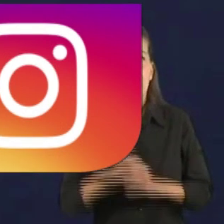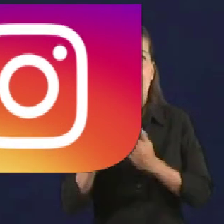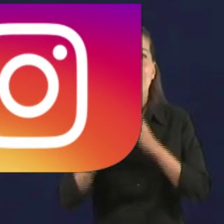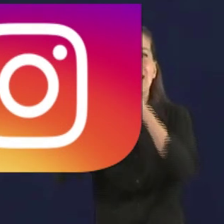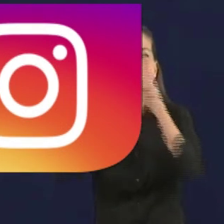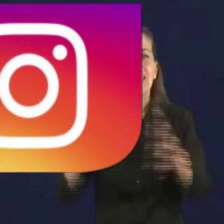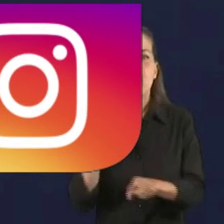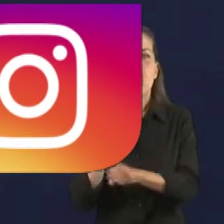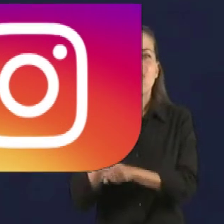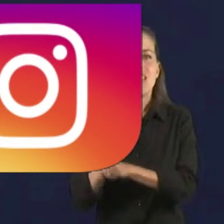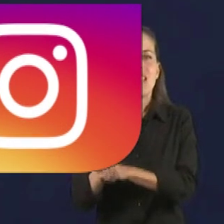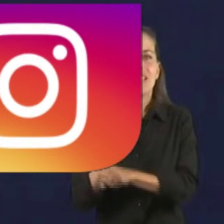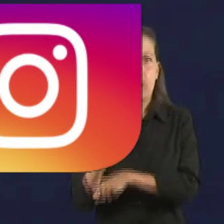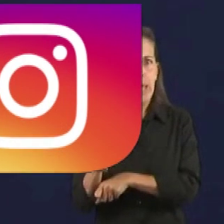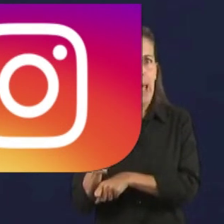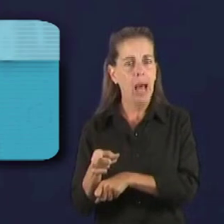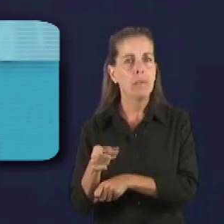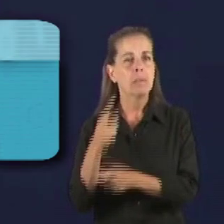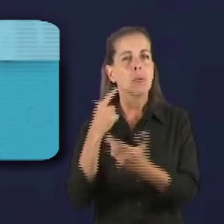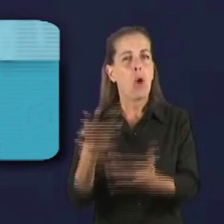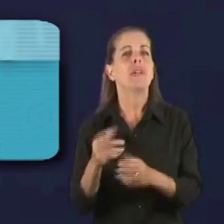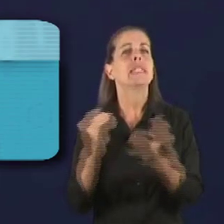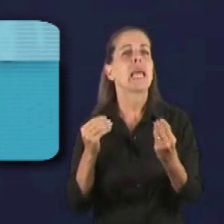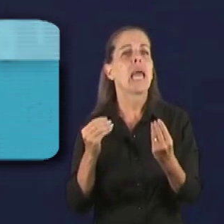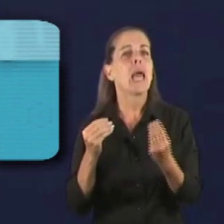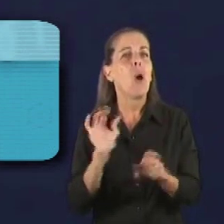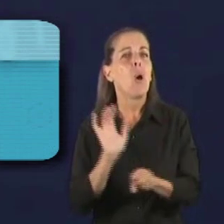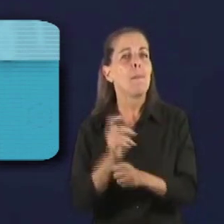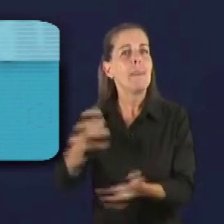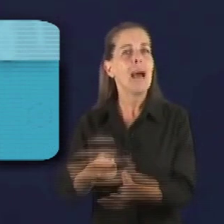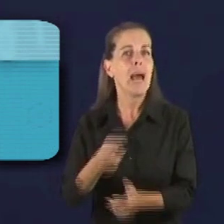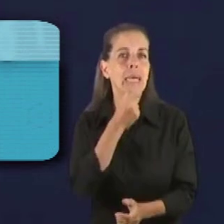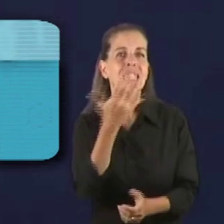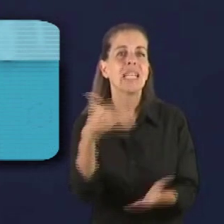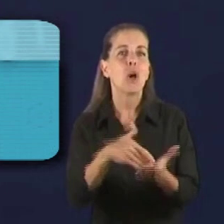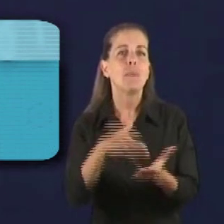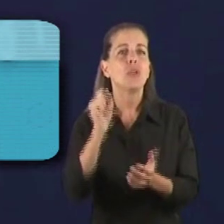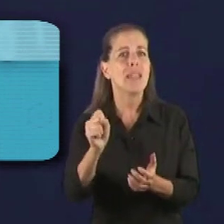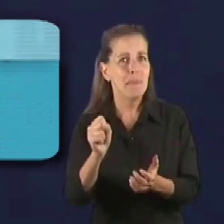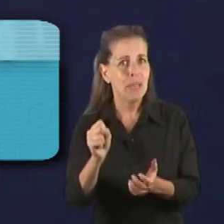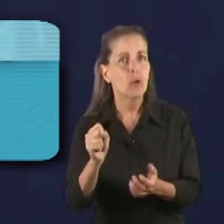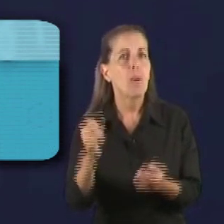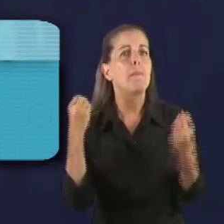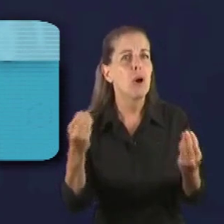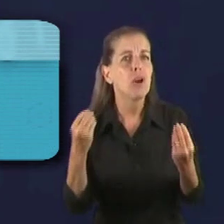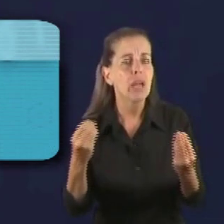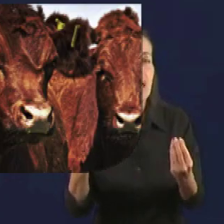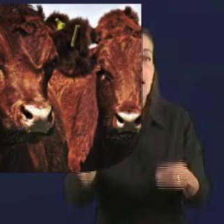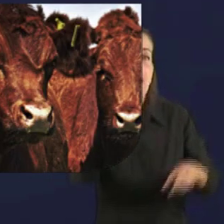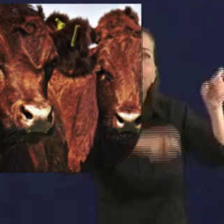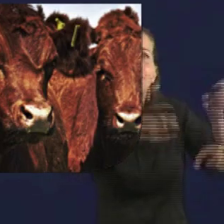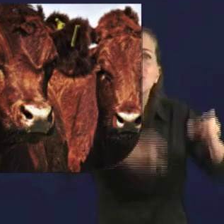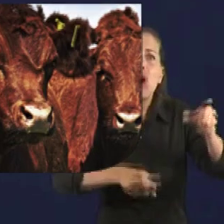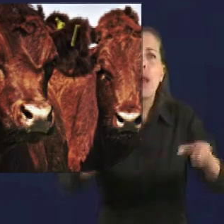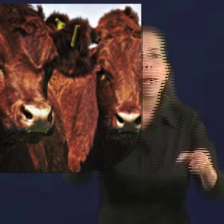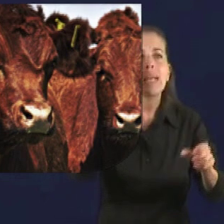Seguridad de la Nación ha ofrecido una recompensa de 5 millones de pesos para quienes aporten datos que sean de utilidad para dar con él o